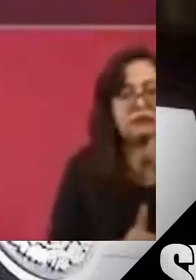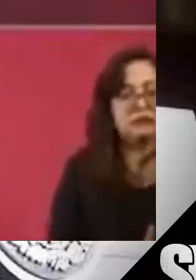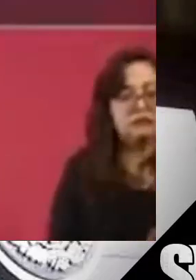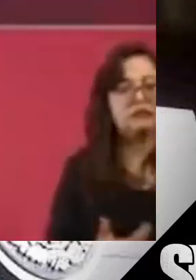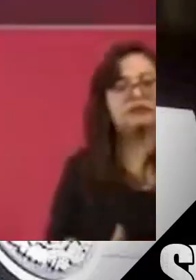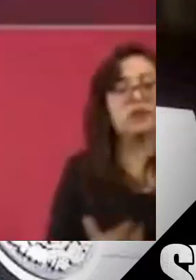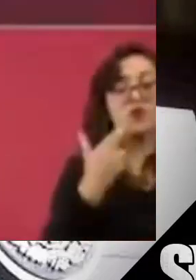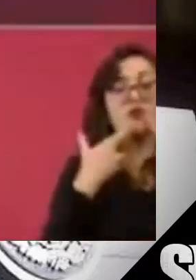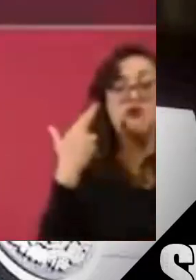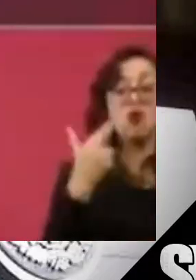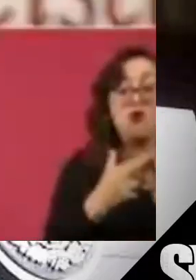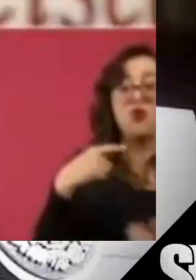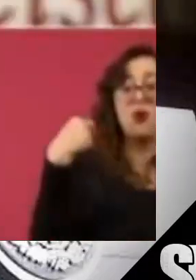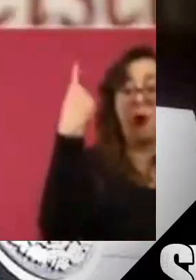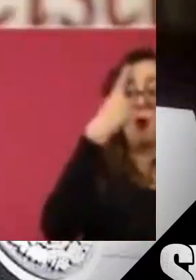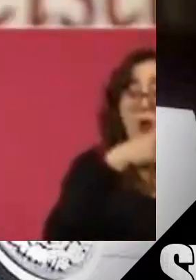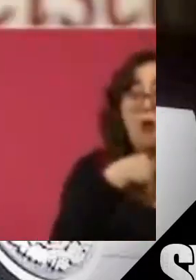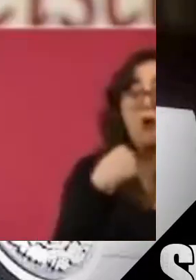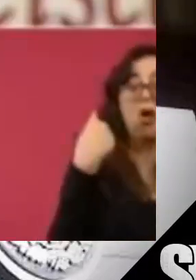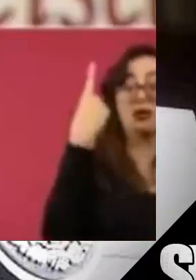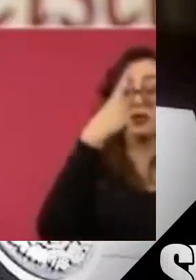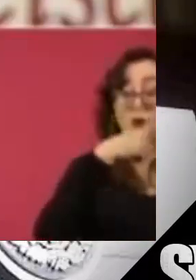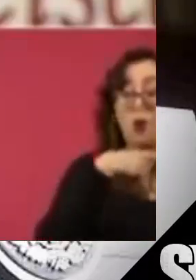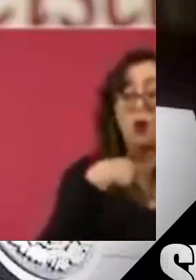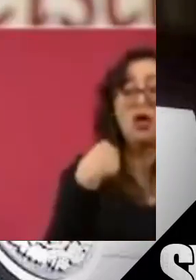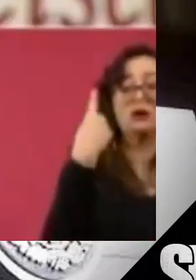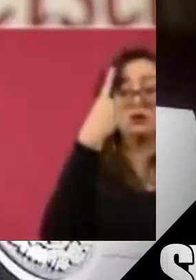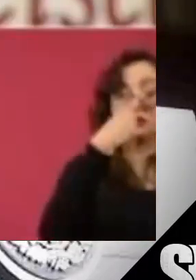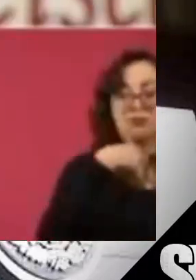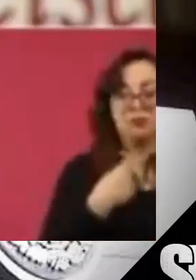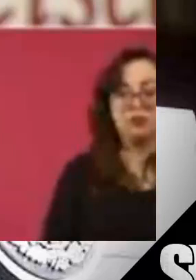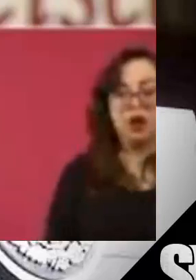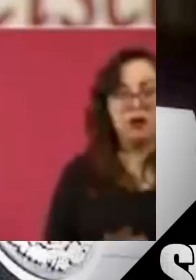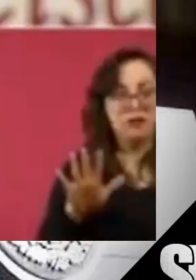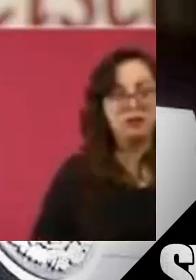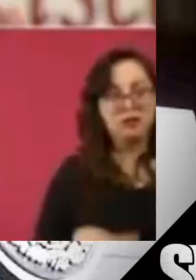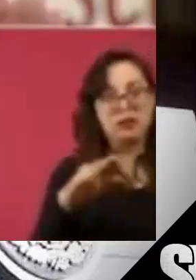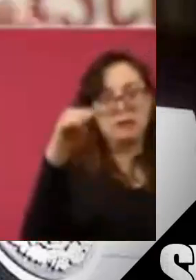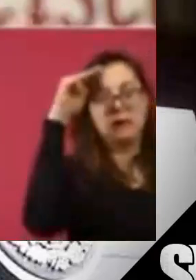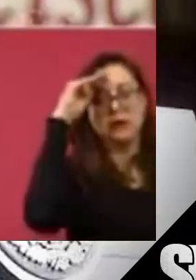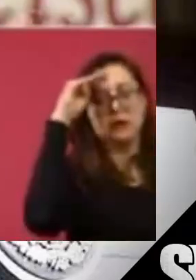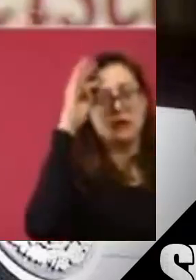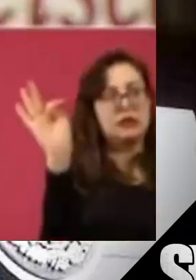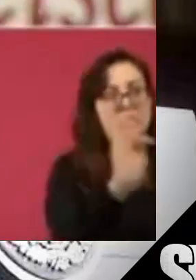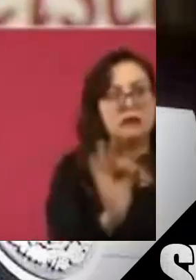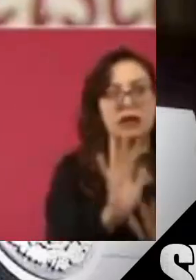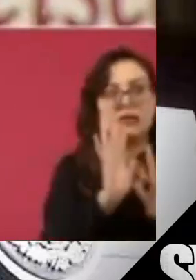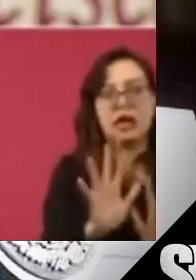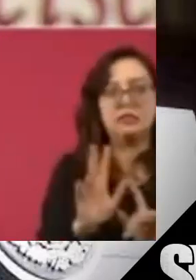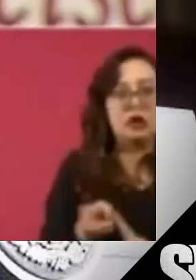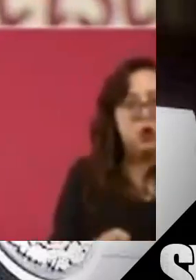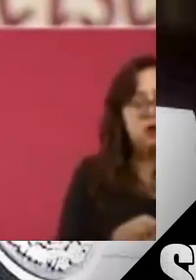nos decían, bueno, cuando negociamos los aranceles, decían que no estarán secuestrados, porque entramos muy temprano y no salíamos.